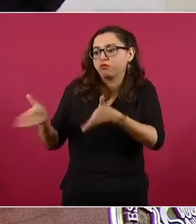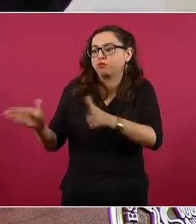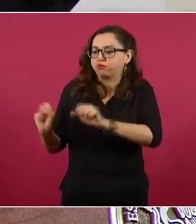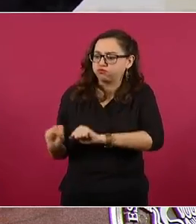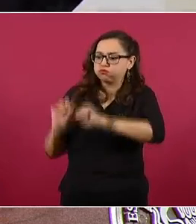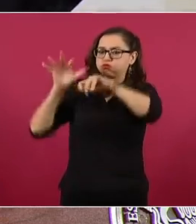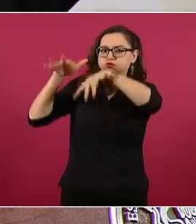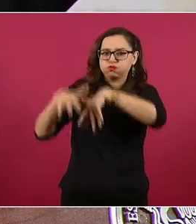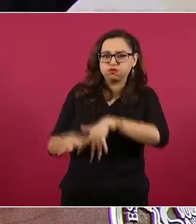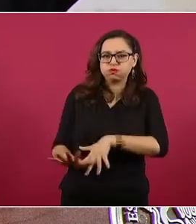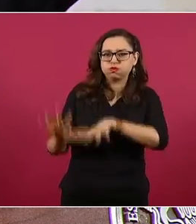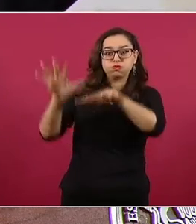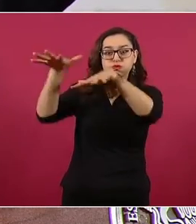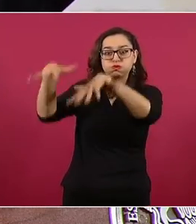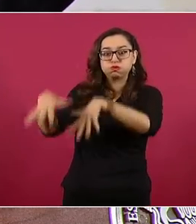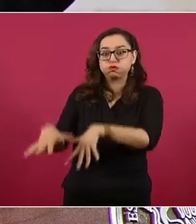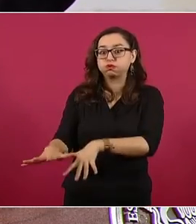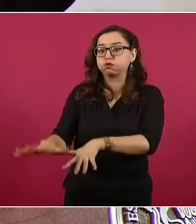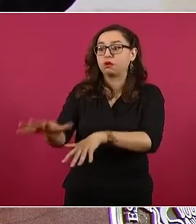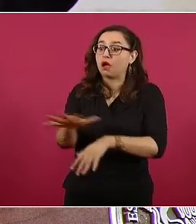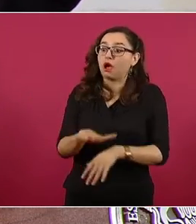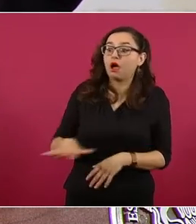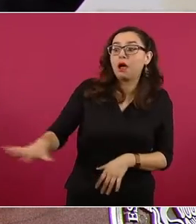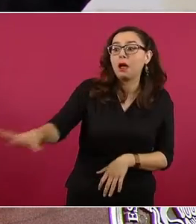Pueblos completos,